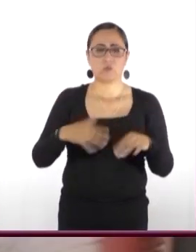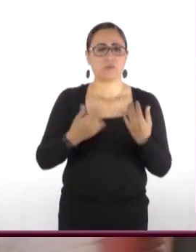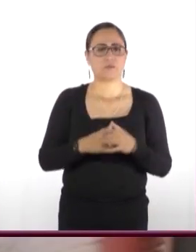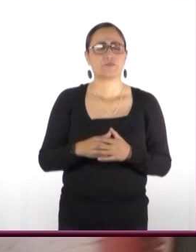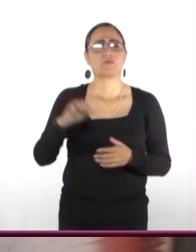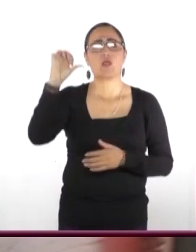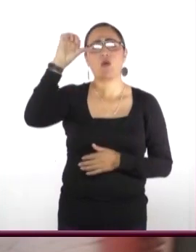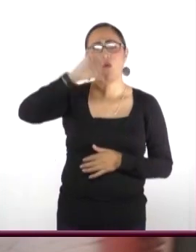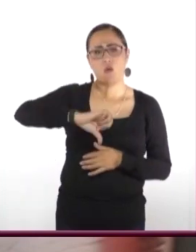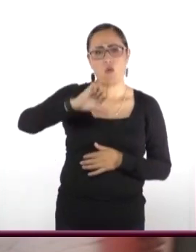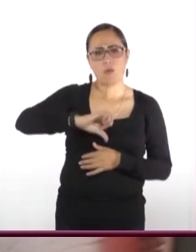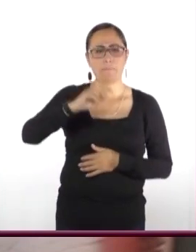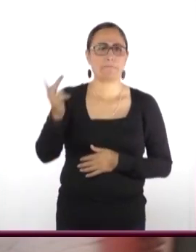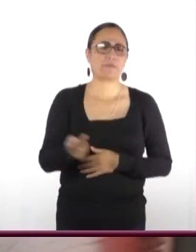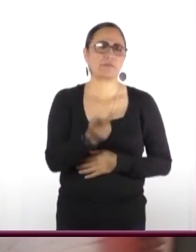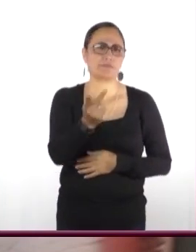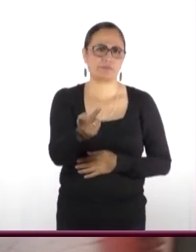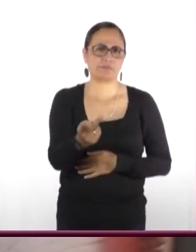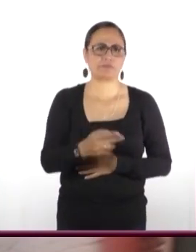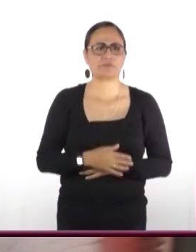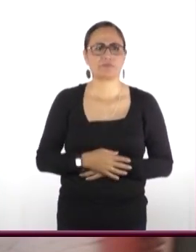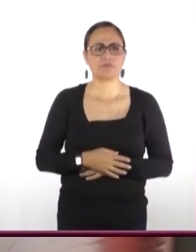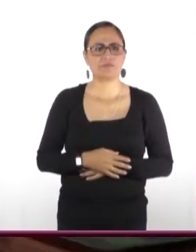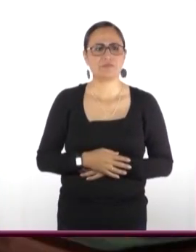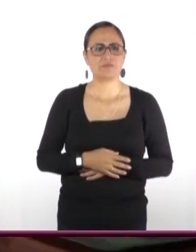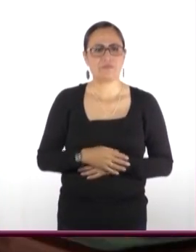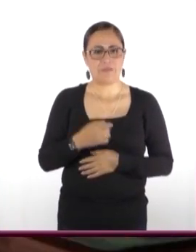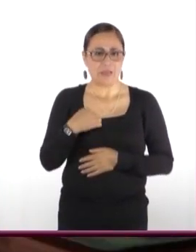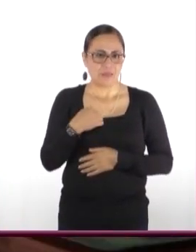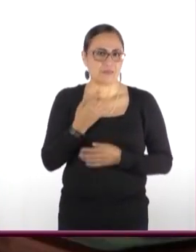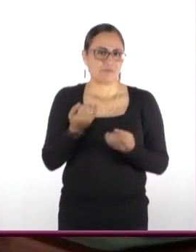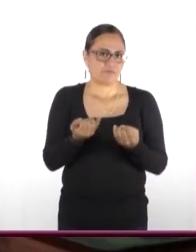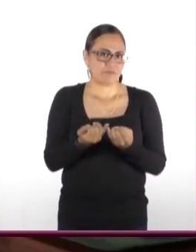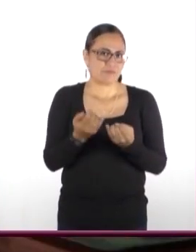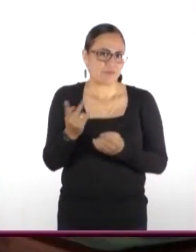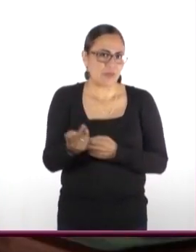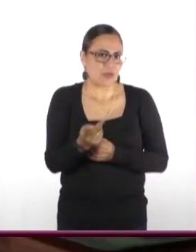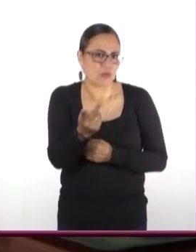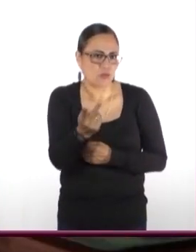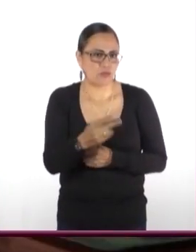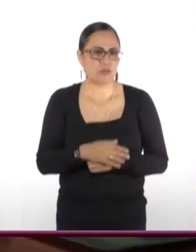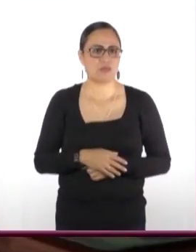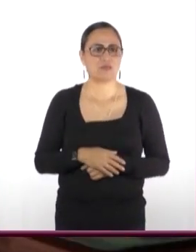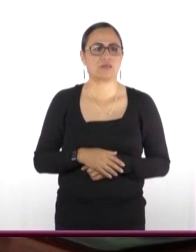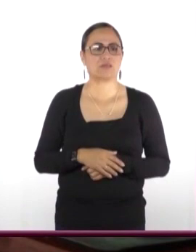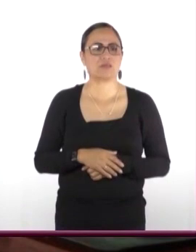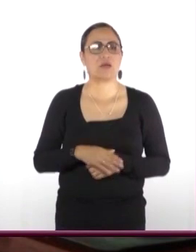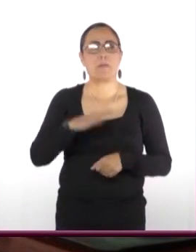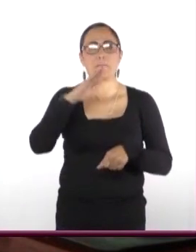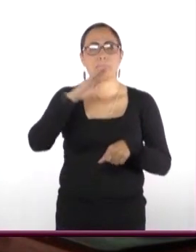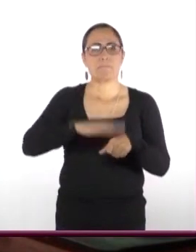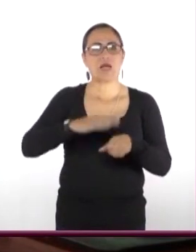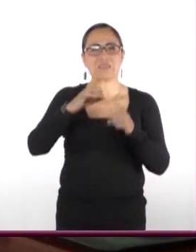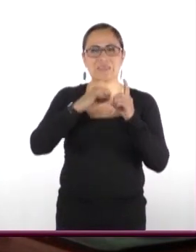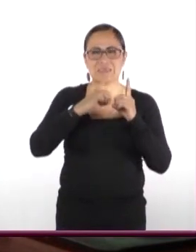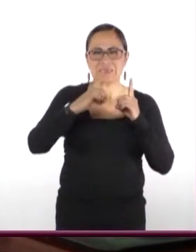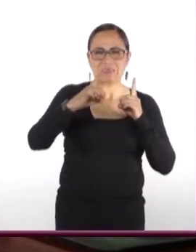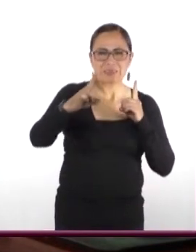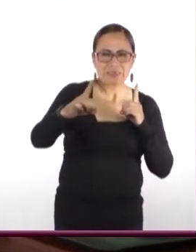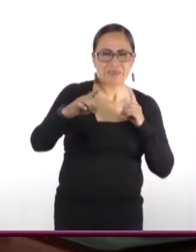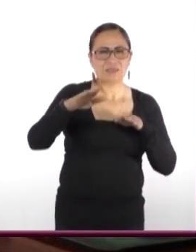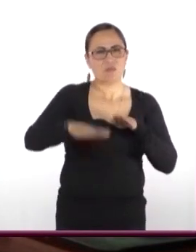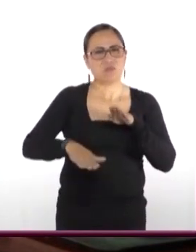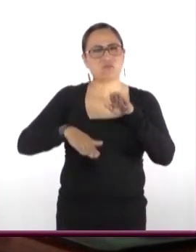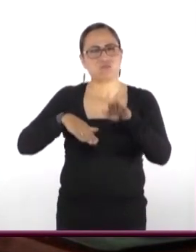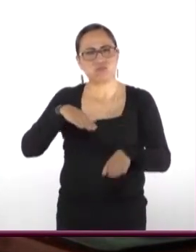Oye, y el día de hoy tenemos una pregunta que nos gustaría compartirles a ustedes. ¿Cuál es la mayor distancia que has caminado sin parar,